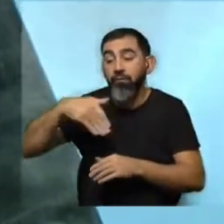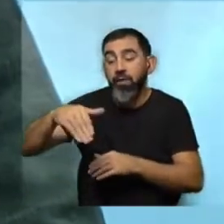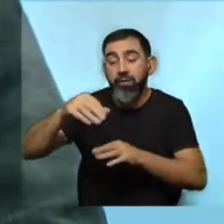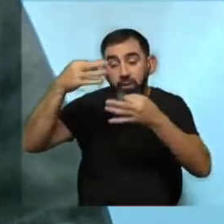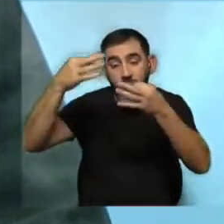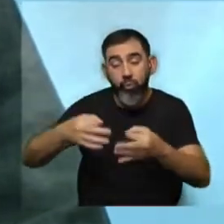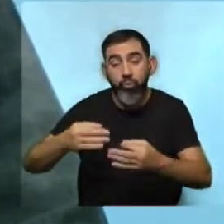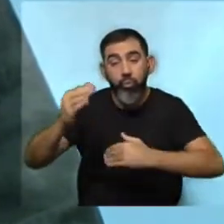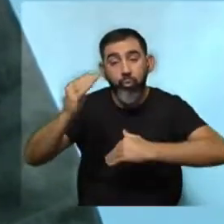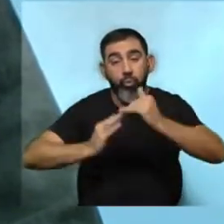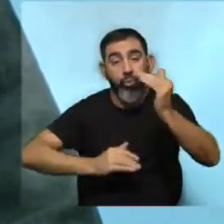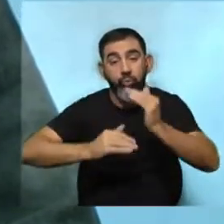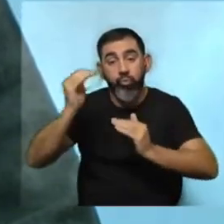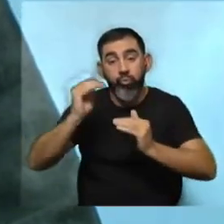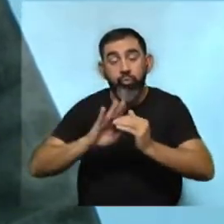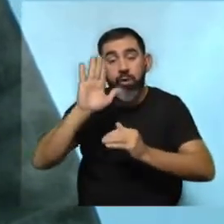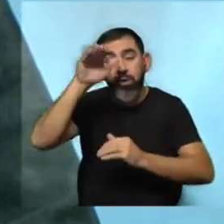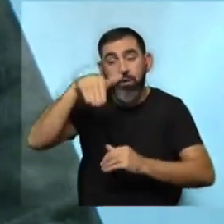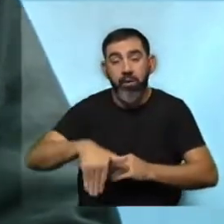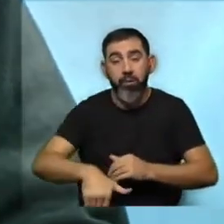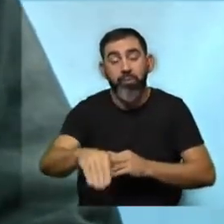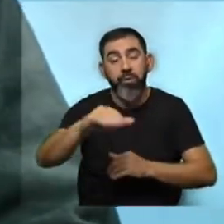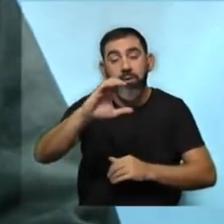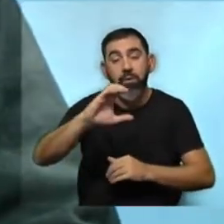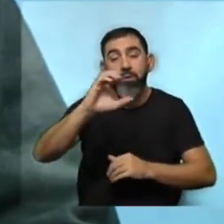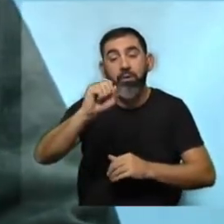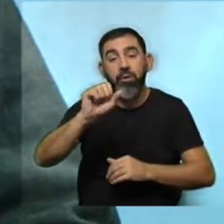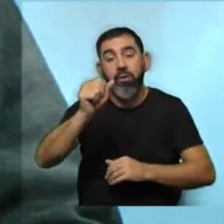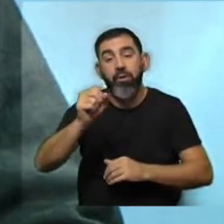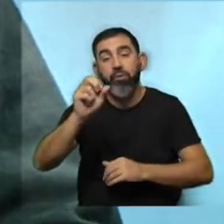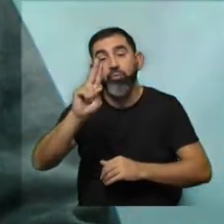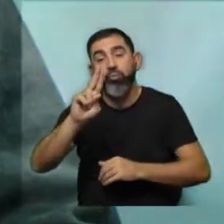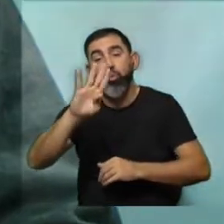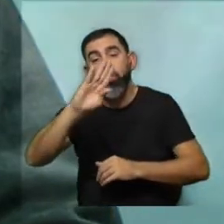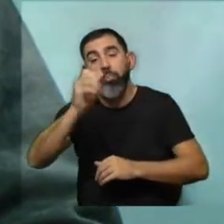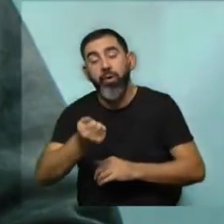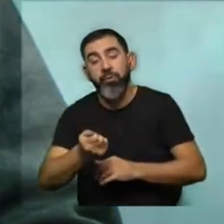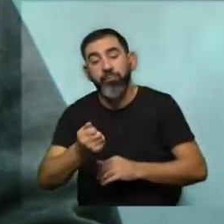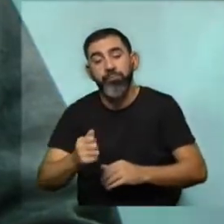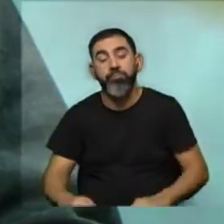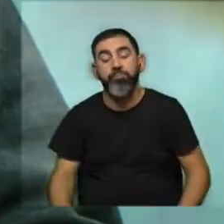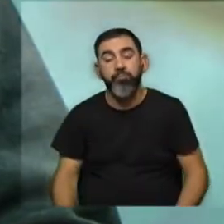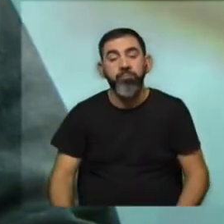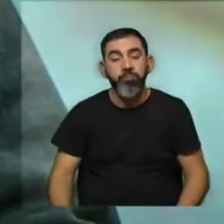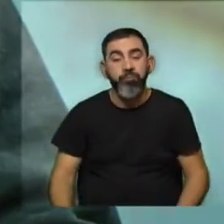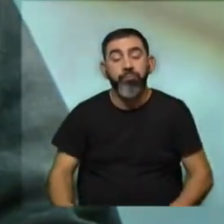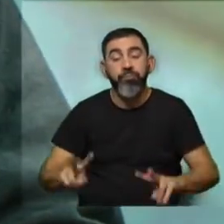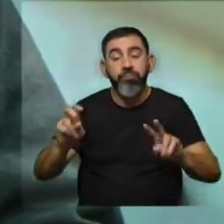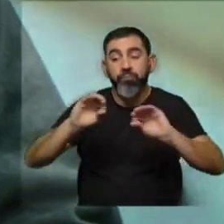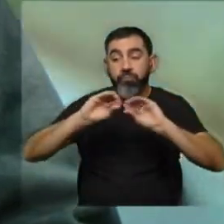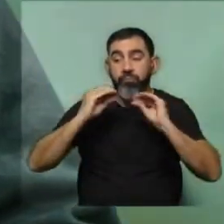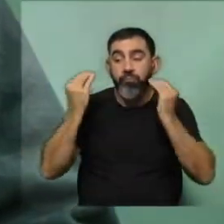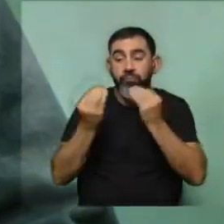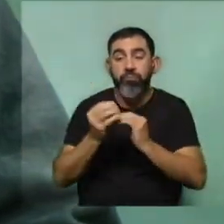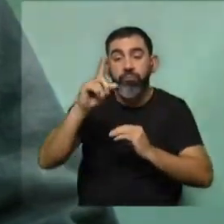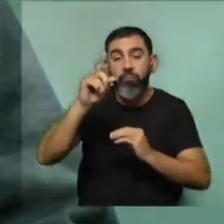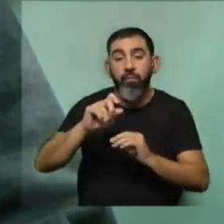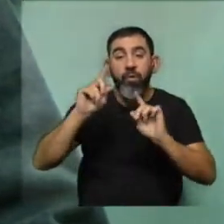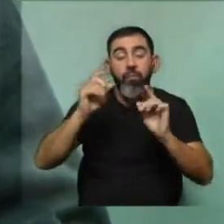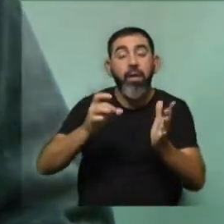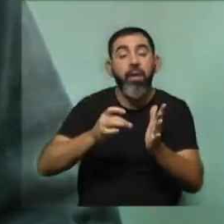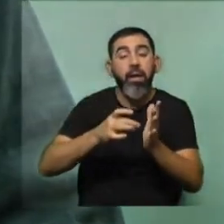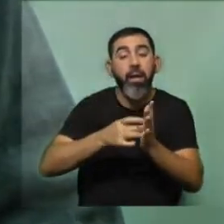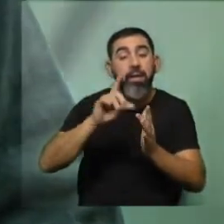justamente construir esa represa en Casupá, que no solamente se analizó por temas de cantidad, sino también por aspectos de